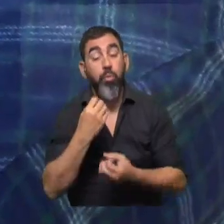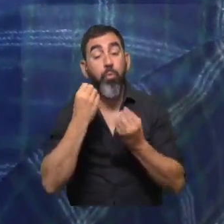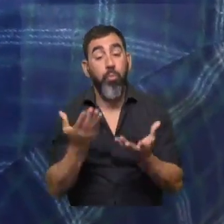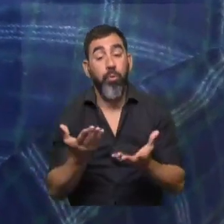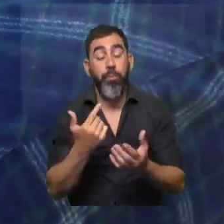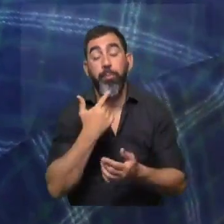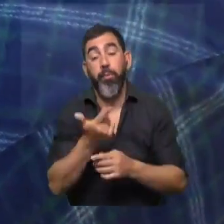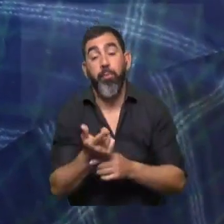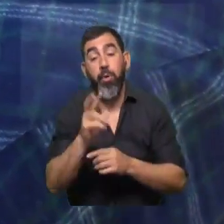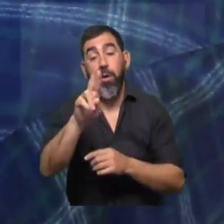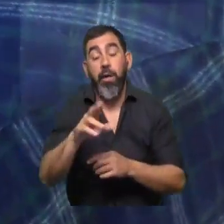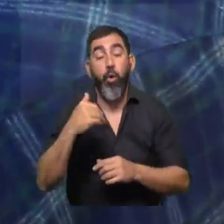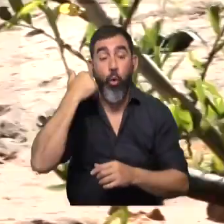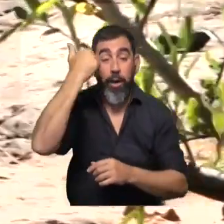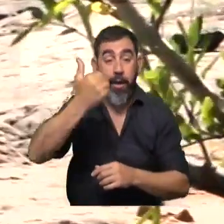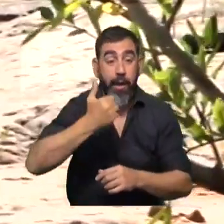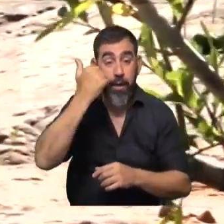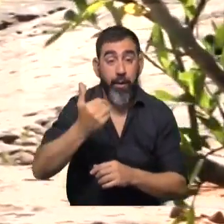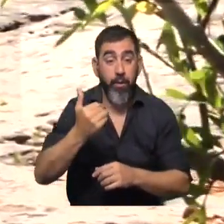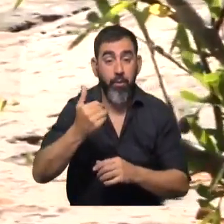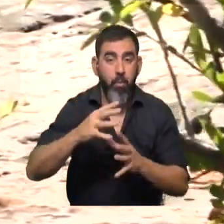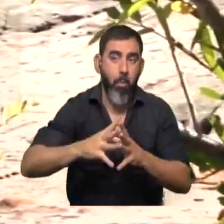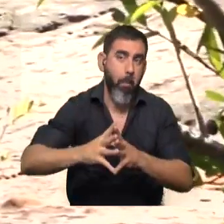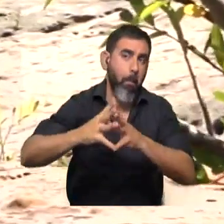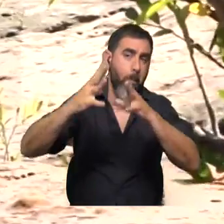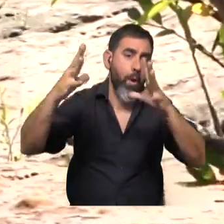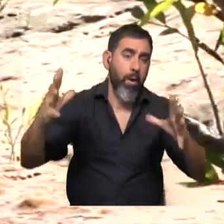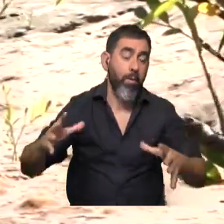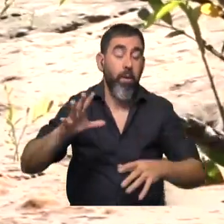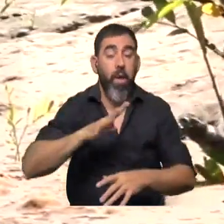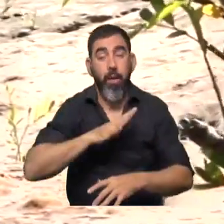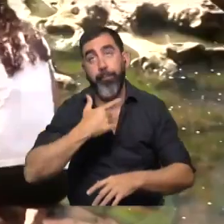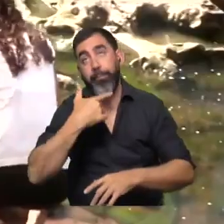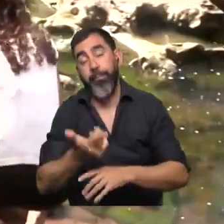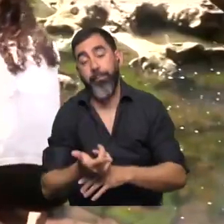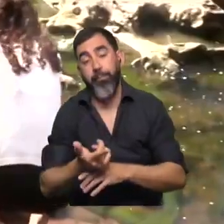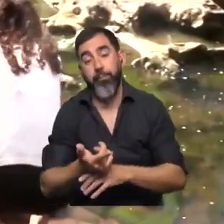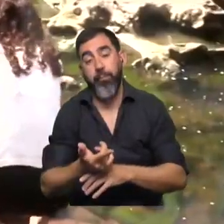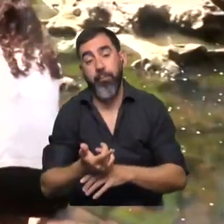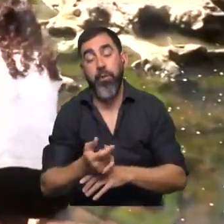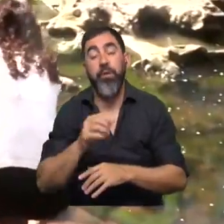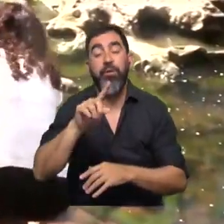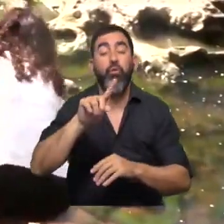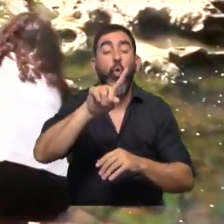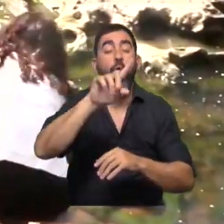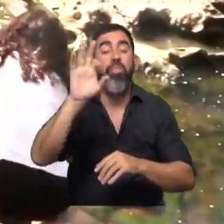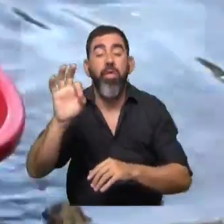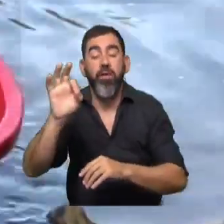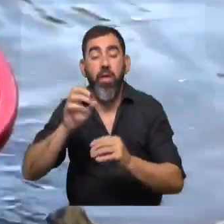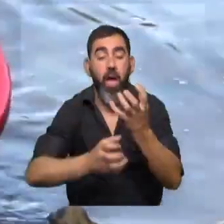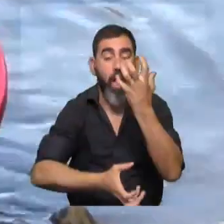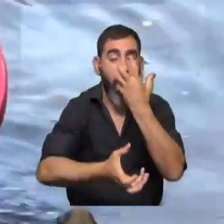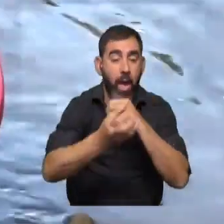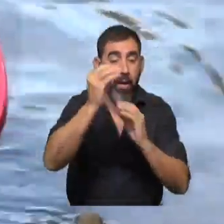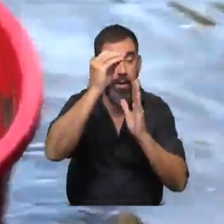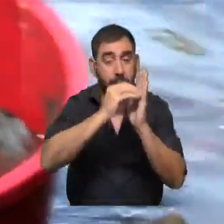por ejemplo, el río Negro, que es un río con una cuenca mucho más grande, tiene alrededor de 110 especies registradas en su cuenca.